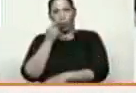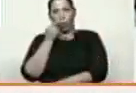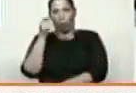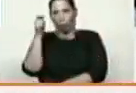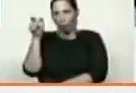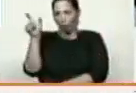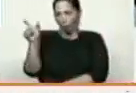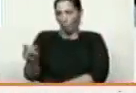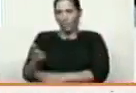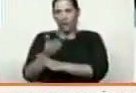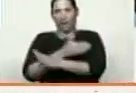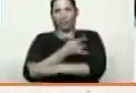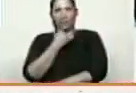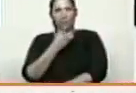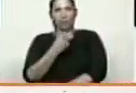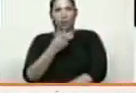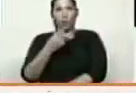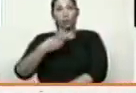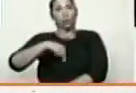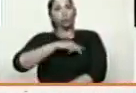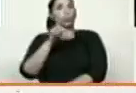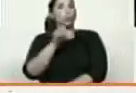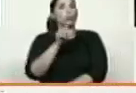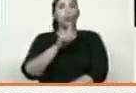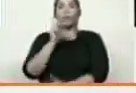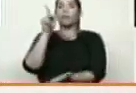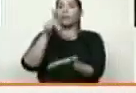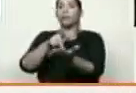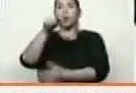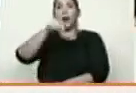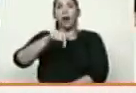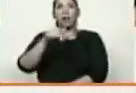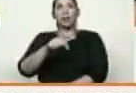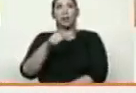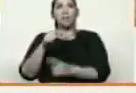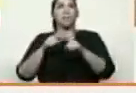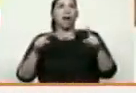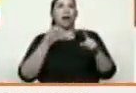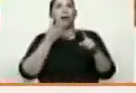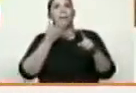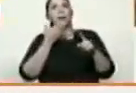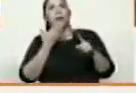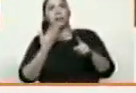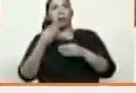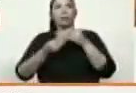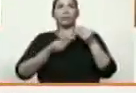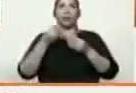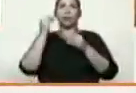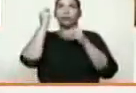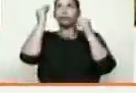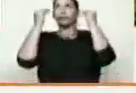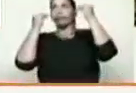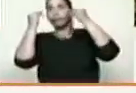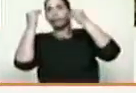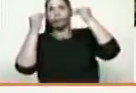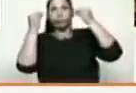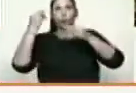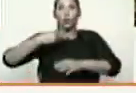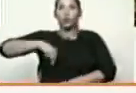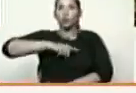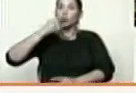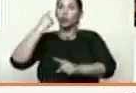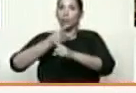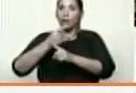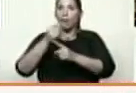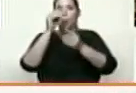Nosotros no vinimos aquí a un tránsito superficial. Vinimos a restaurar la paz.